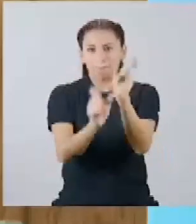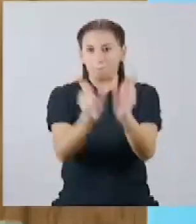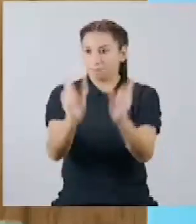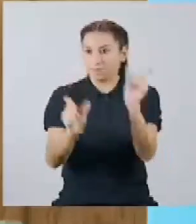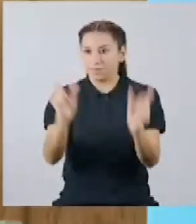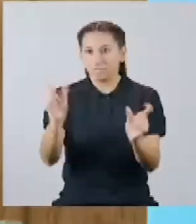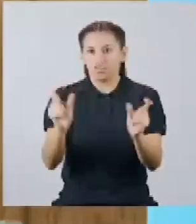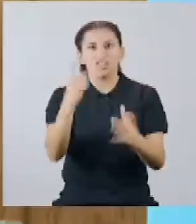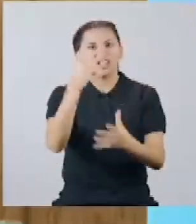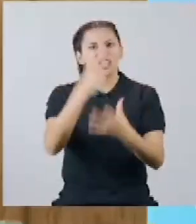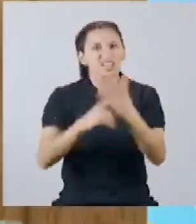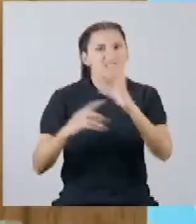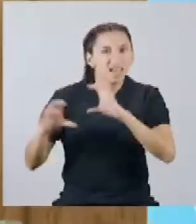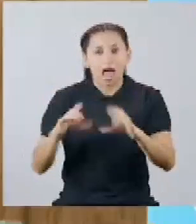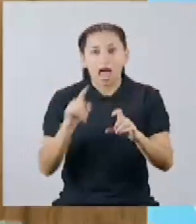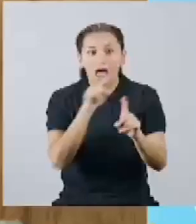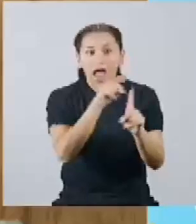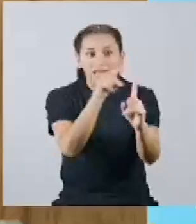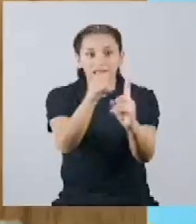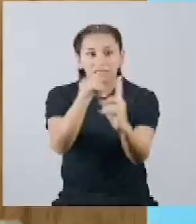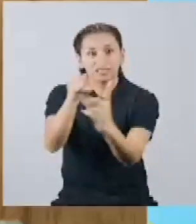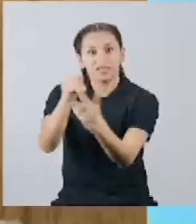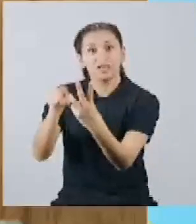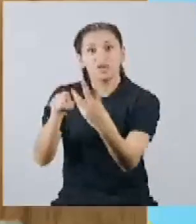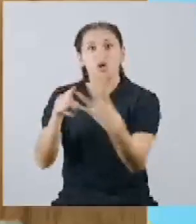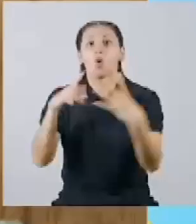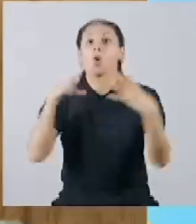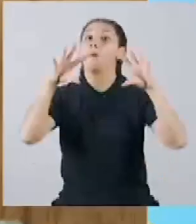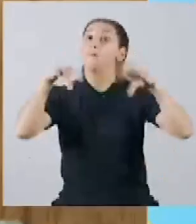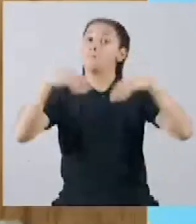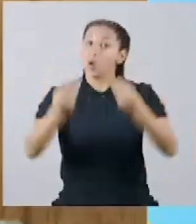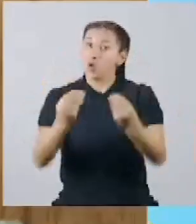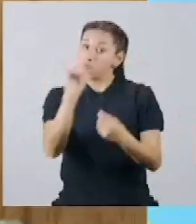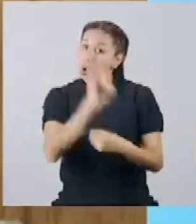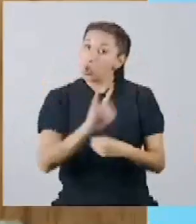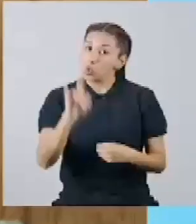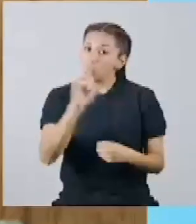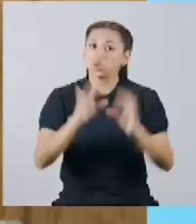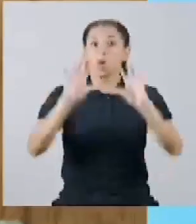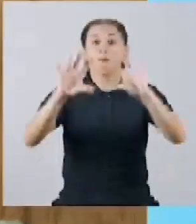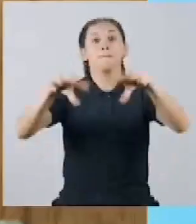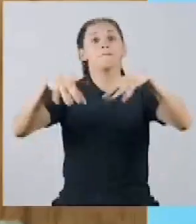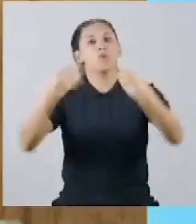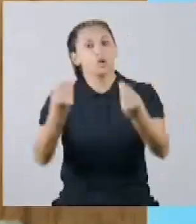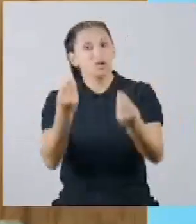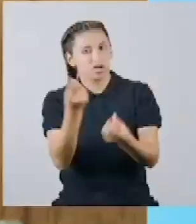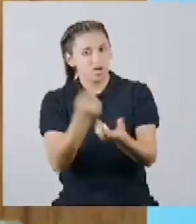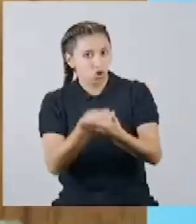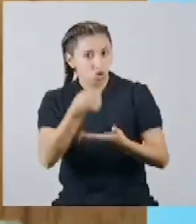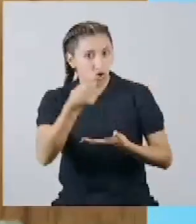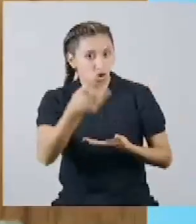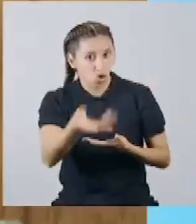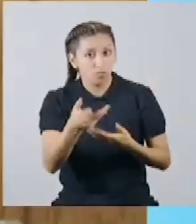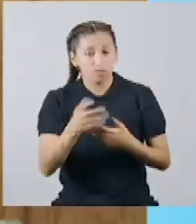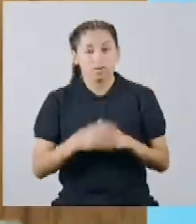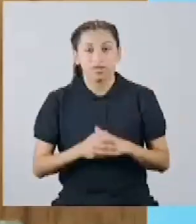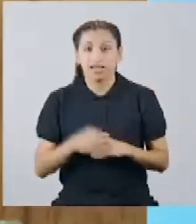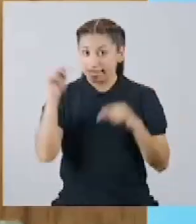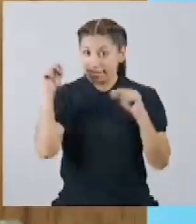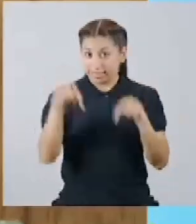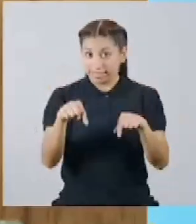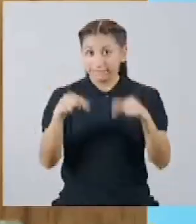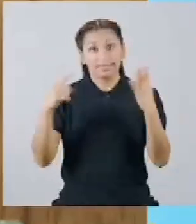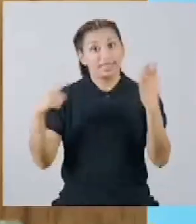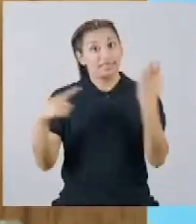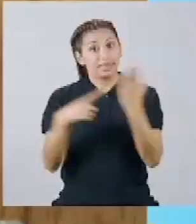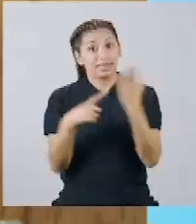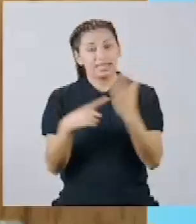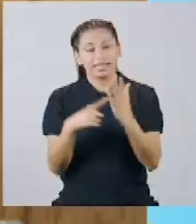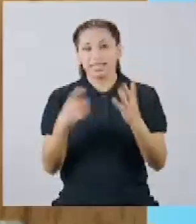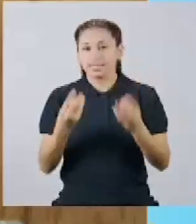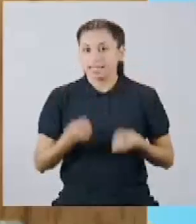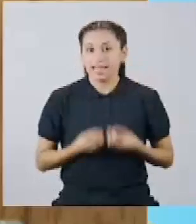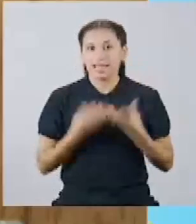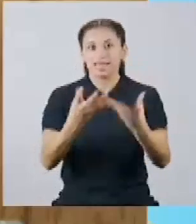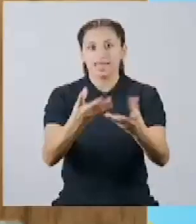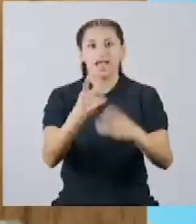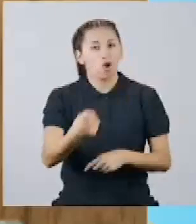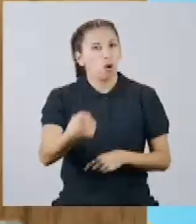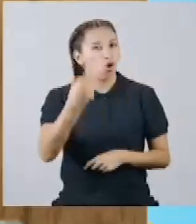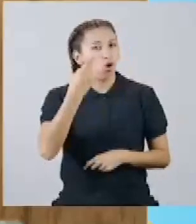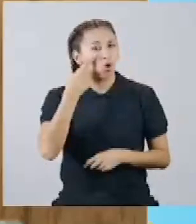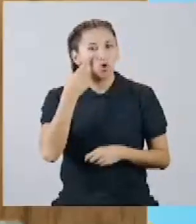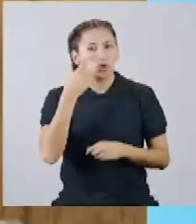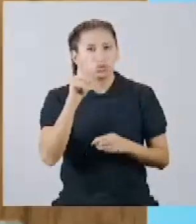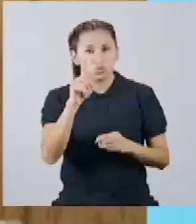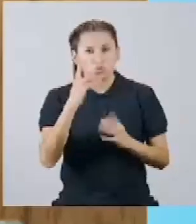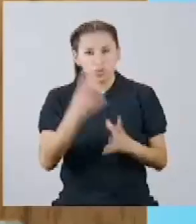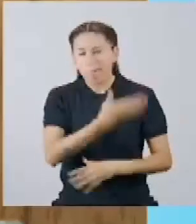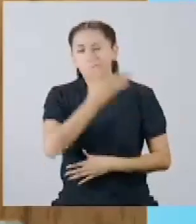qué actividades realizan, por qué usan, por qué compran. Esta técnica permite conocer y tener